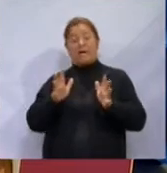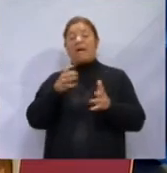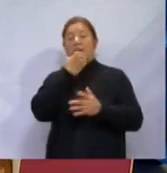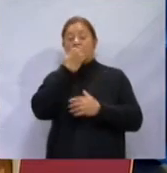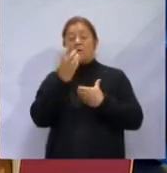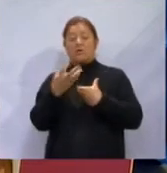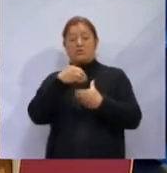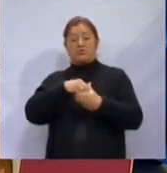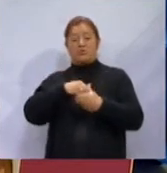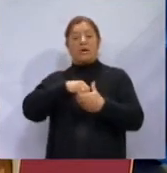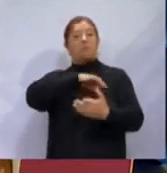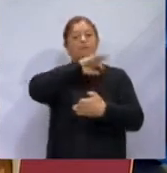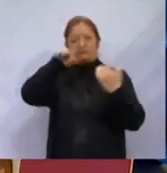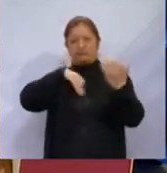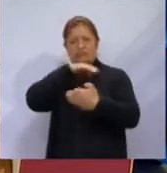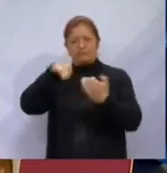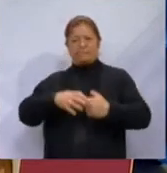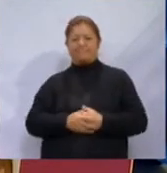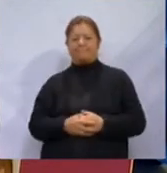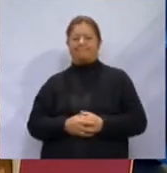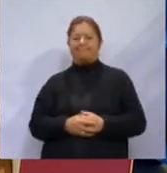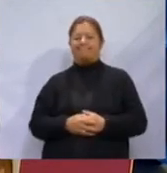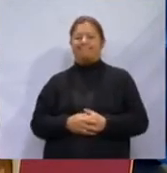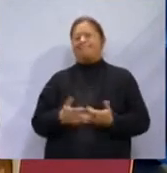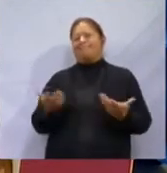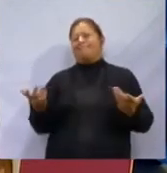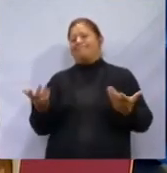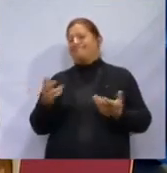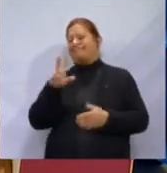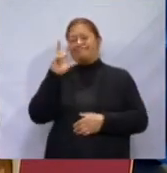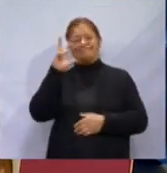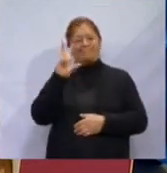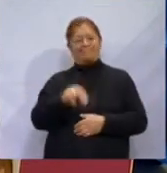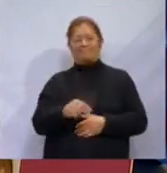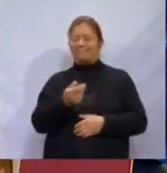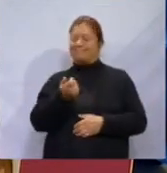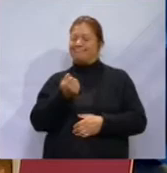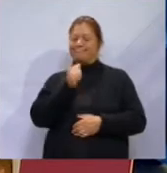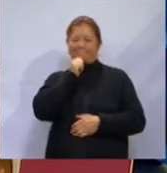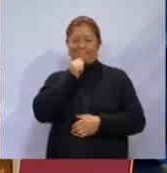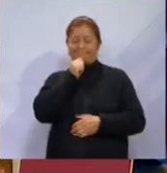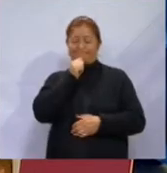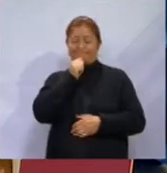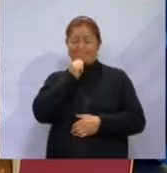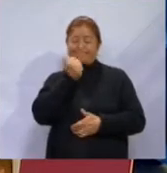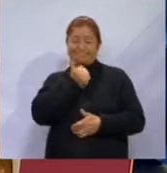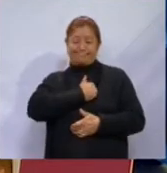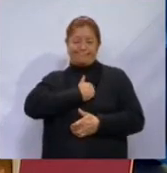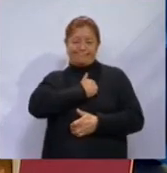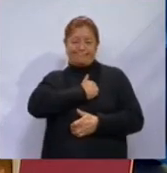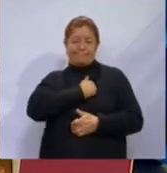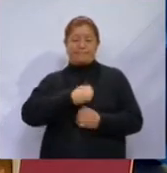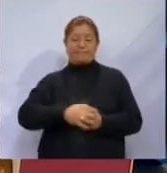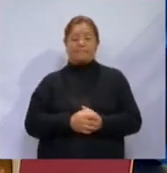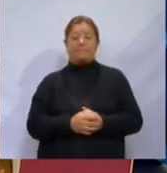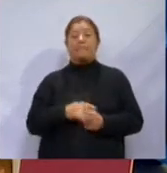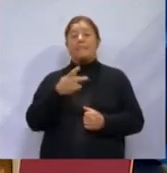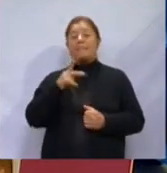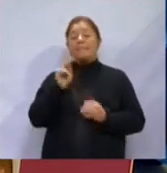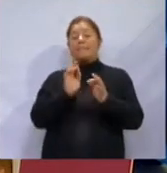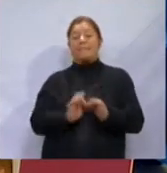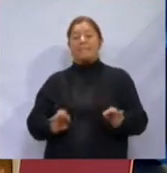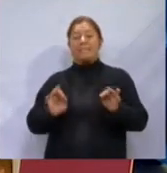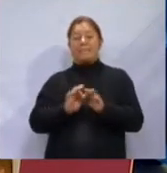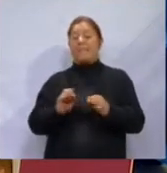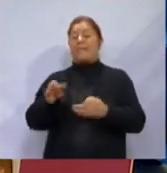en todos lados? ¿Qué crees? Aún no lo logramos, desgraciadamente, pero es importante que involucremos